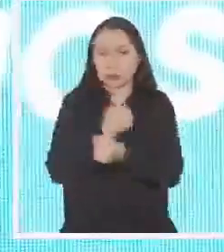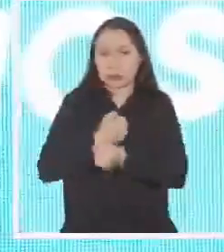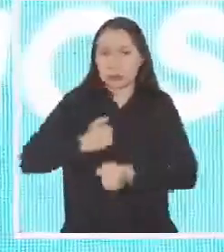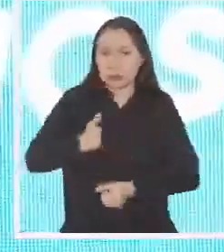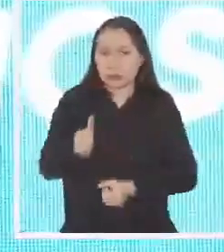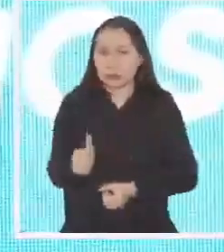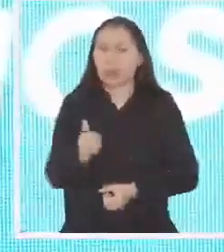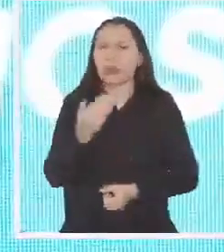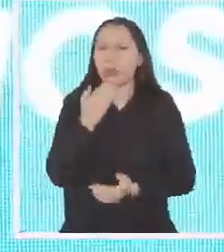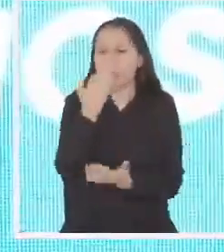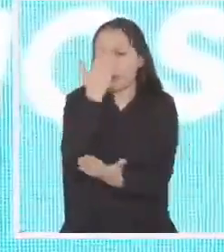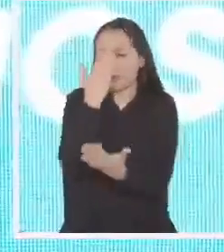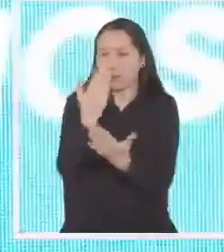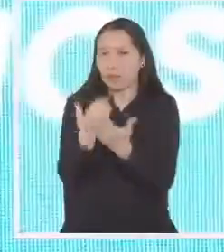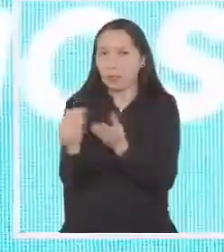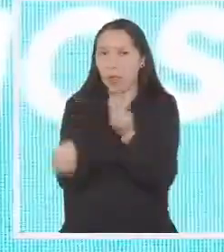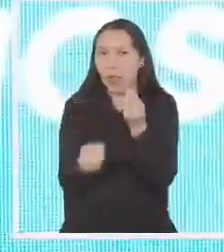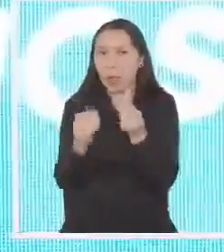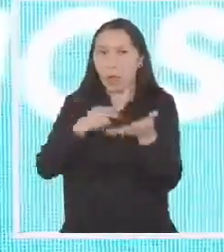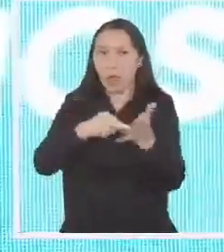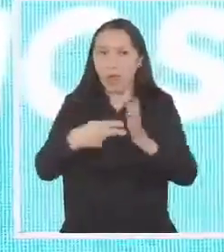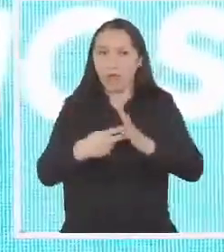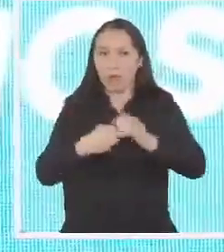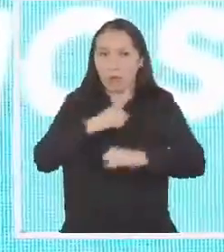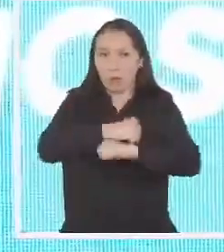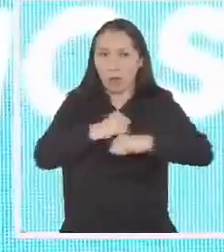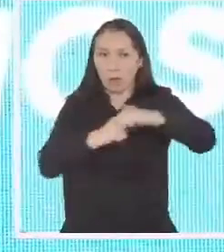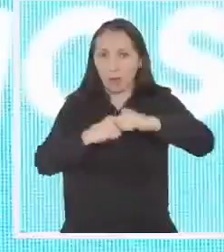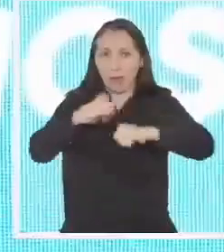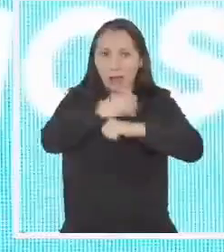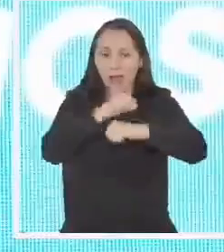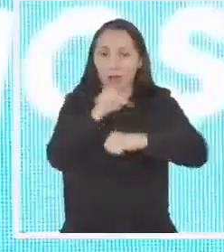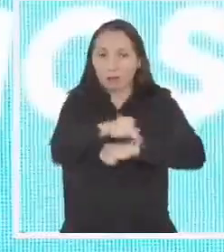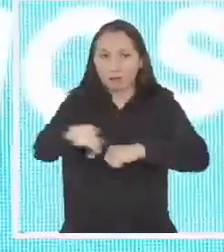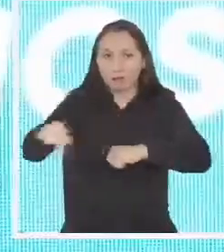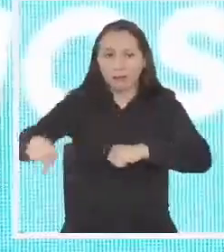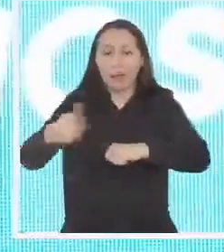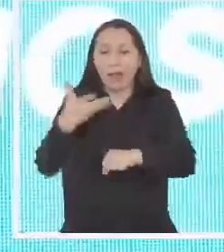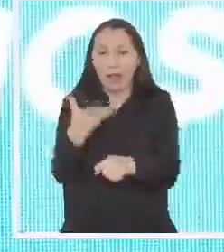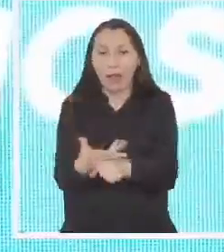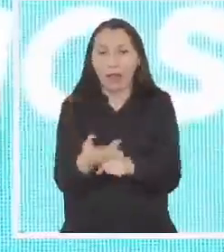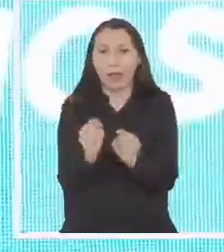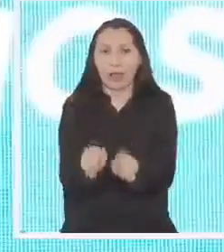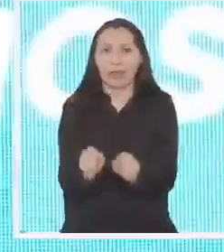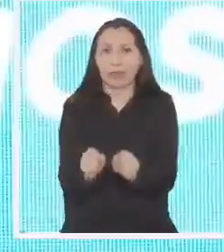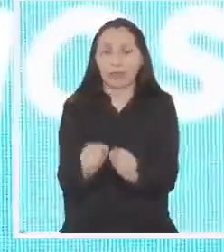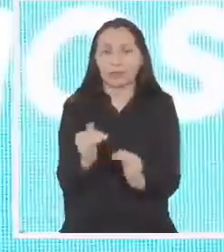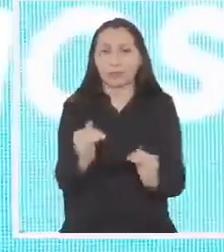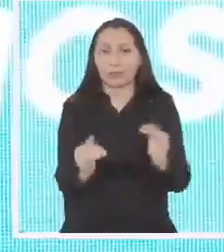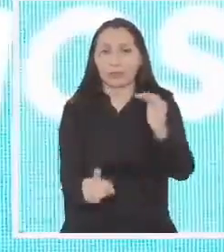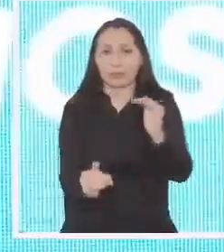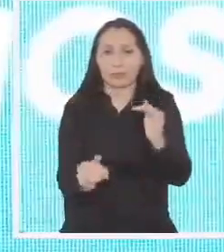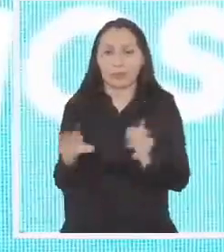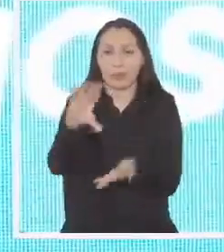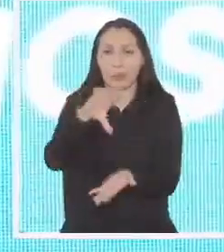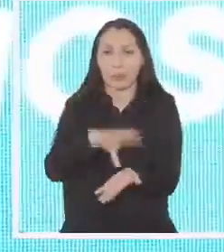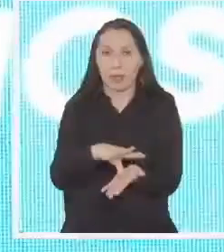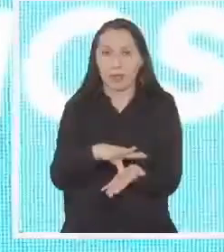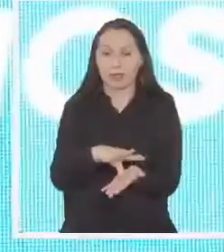y también enfrentar las causas estructurales que genera la desigualdad en nuestro